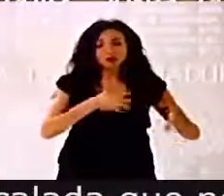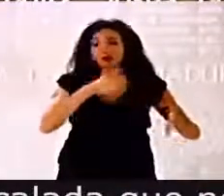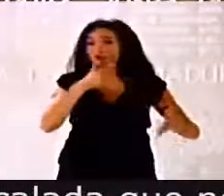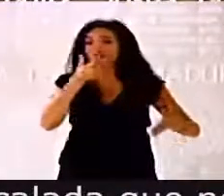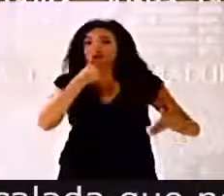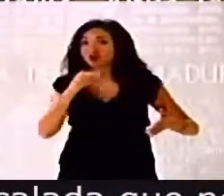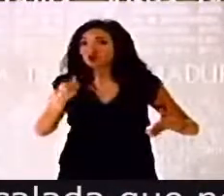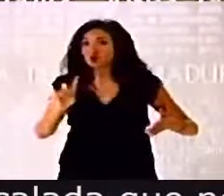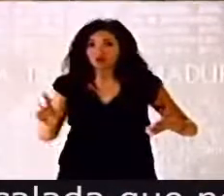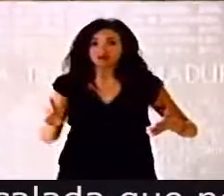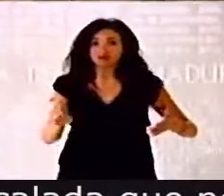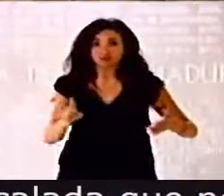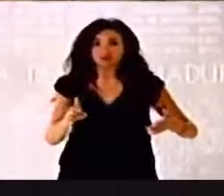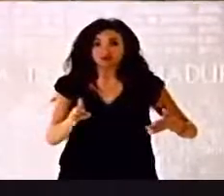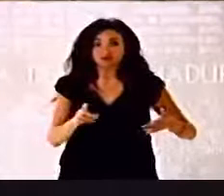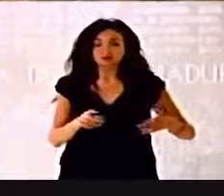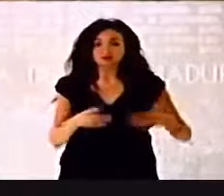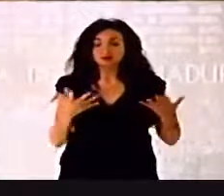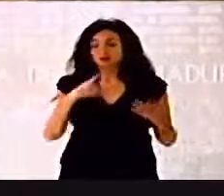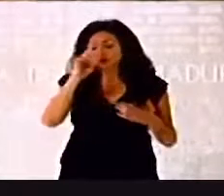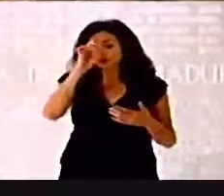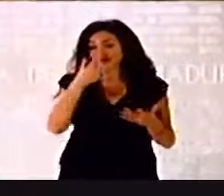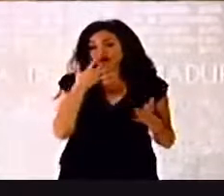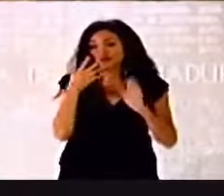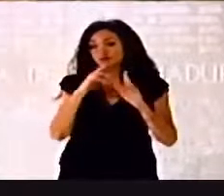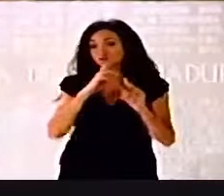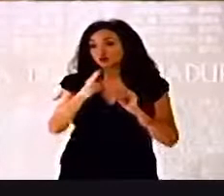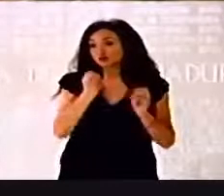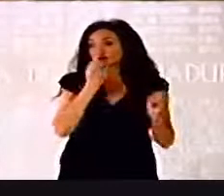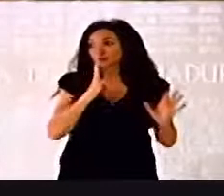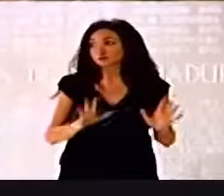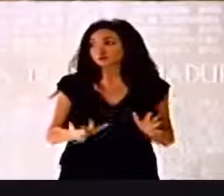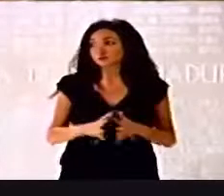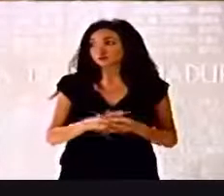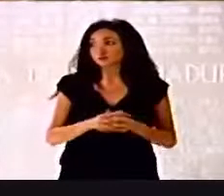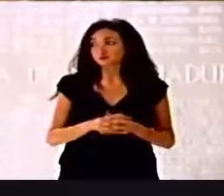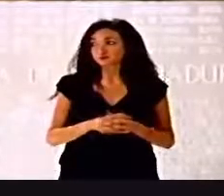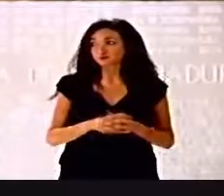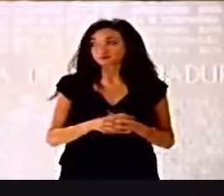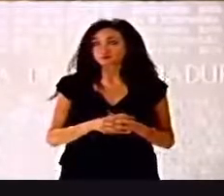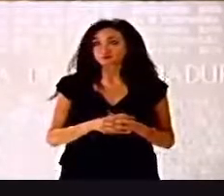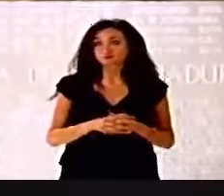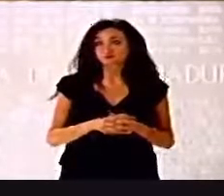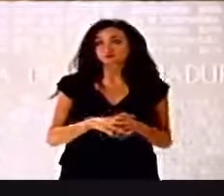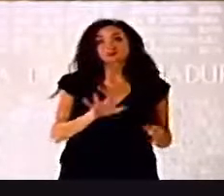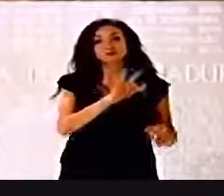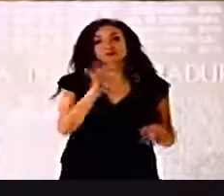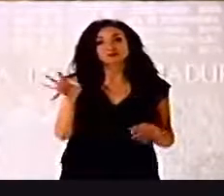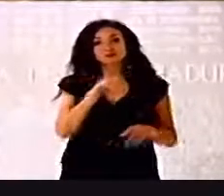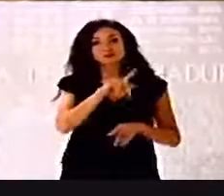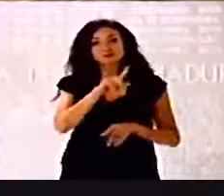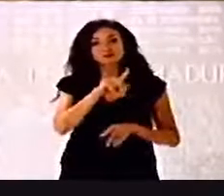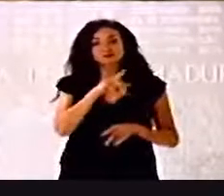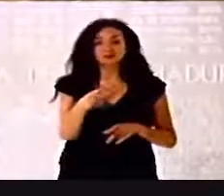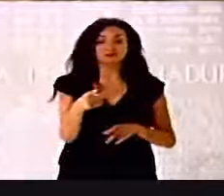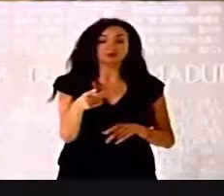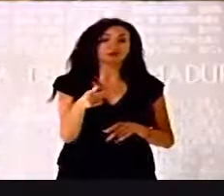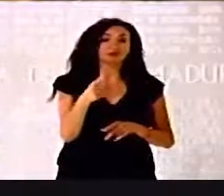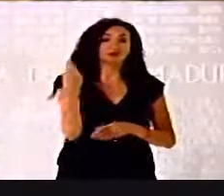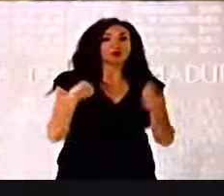educativa. No sé si le contesté. Turno ahora para las preguntas por videoconferencia.